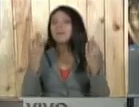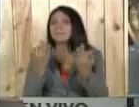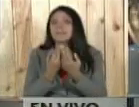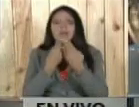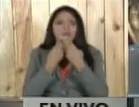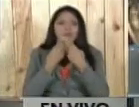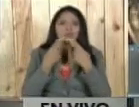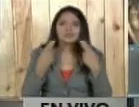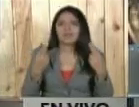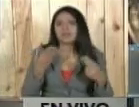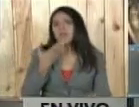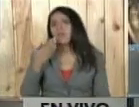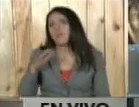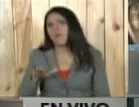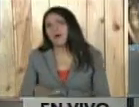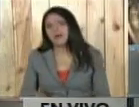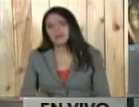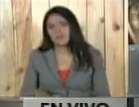inocentes,